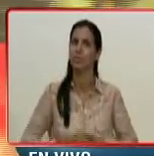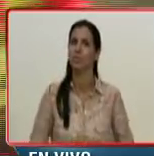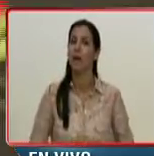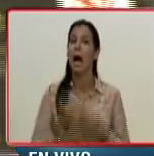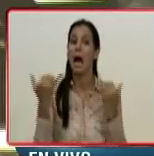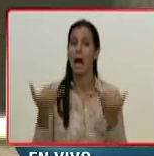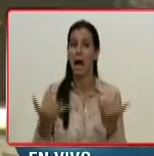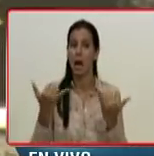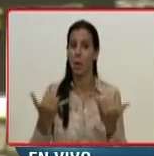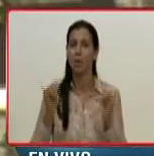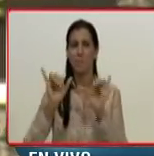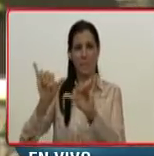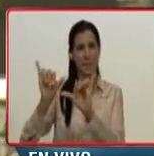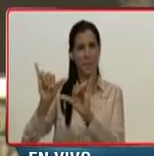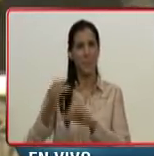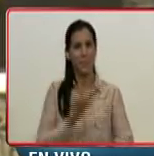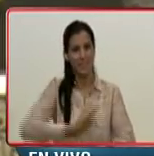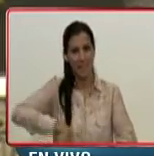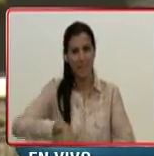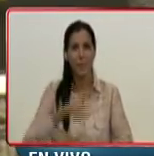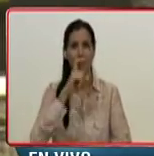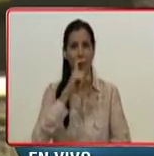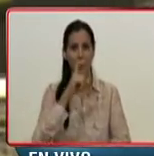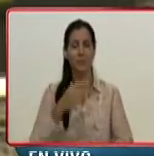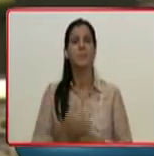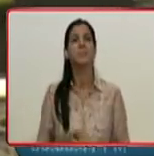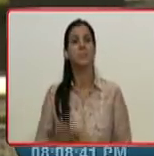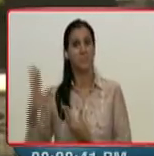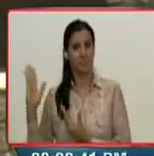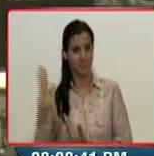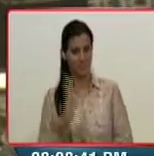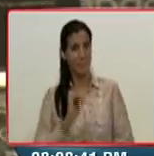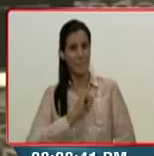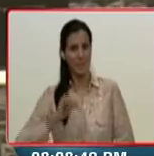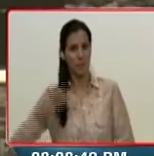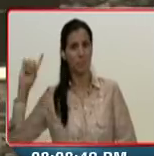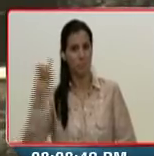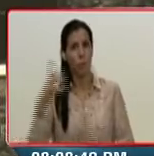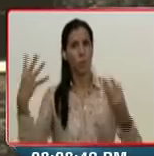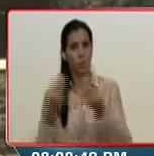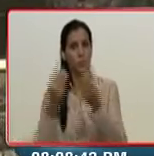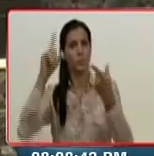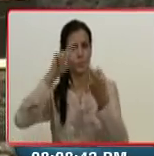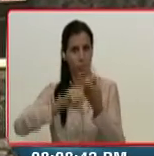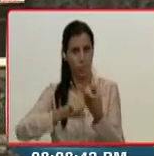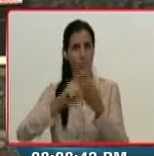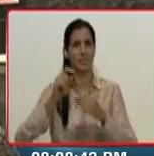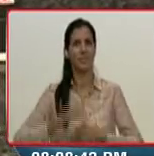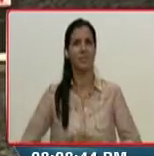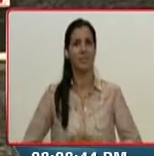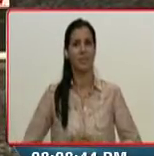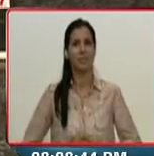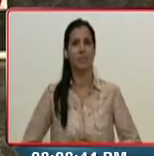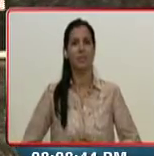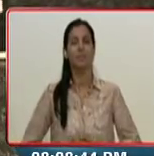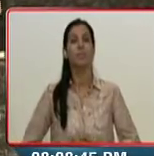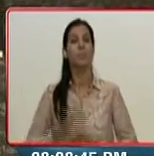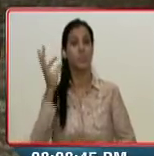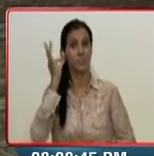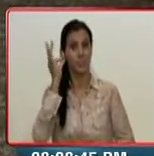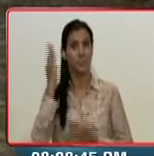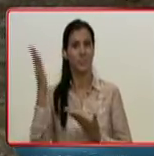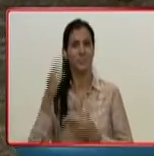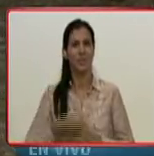oportunidad, el propio presidente Nicolás Maduro ha venido en persona junto a la combatiente, primera combatiente de la República, Cilia Afores,